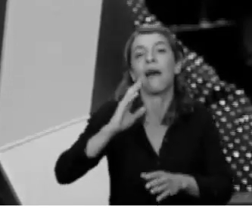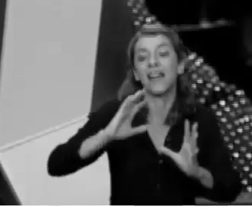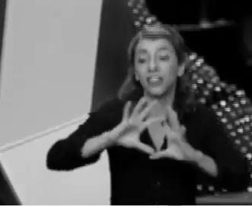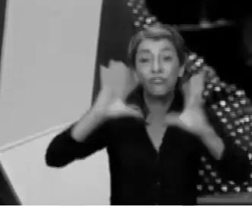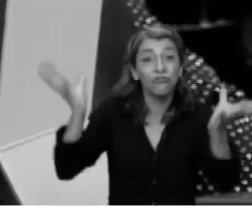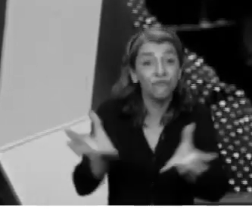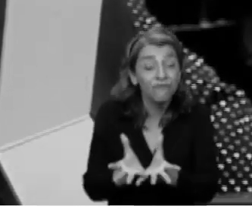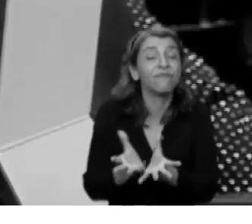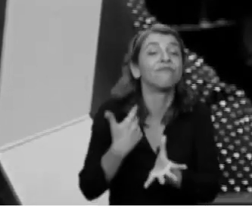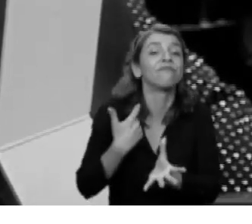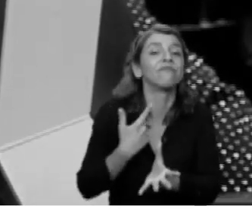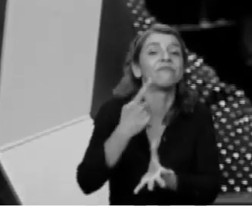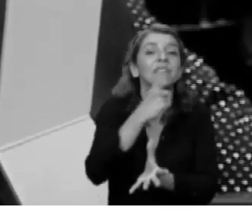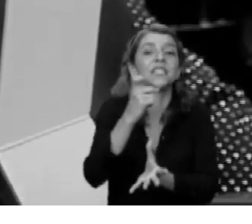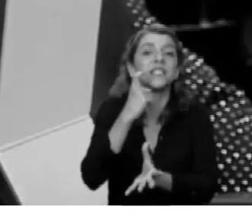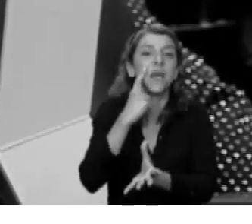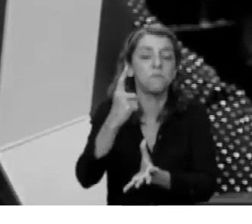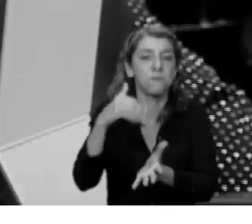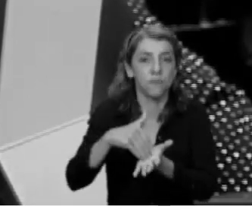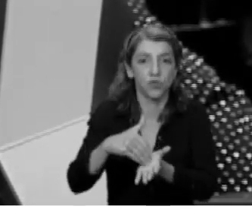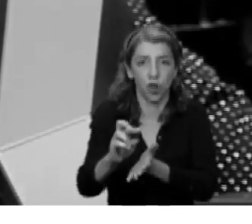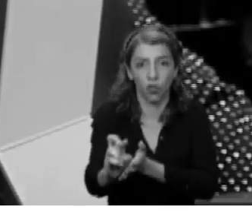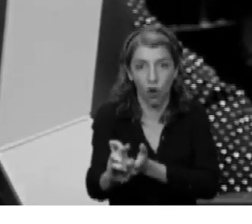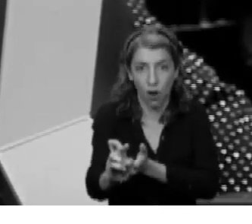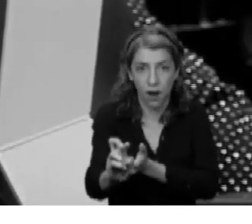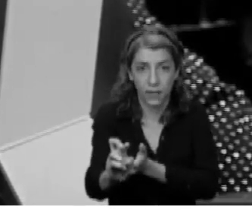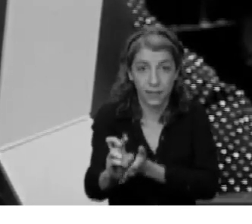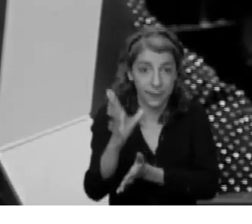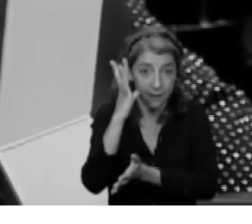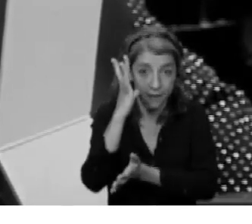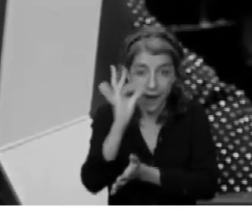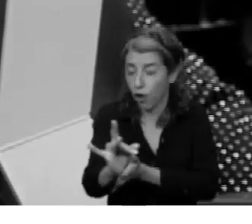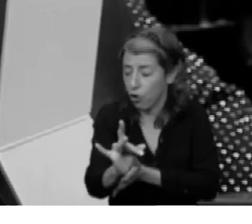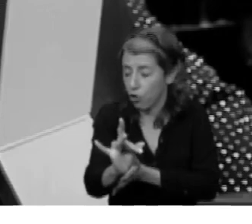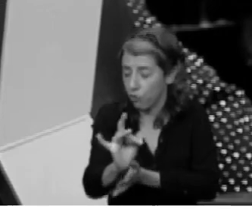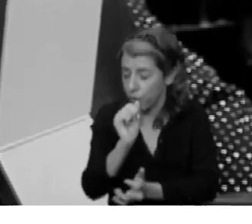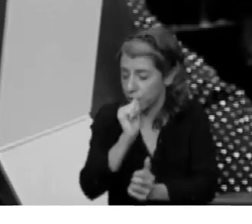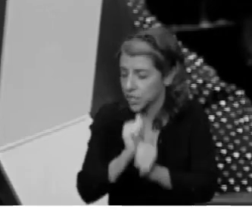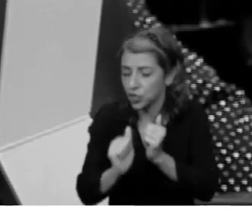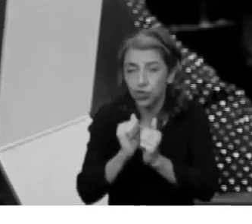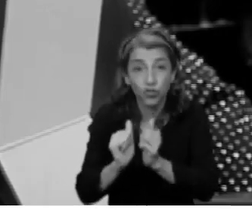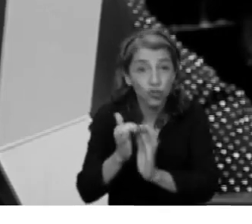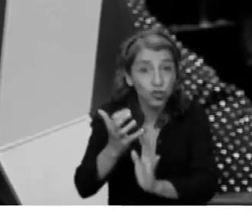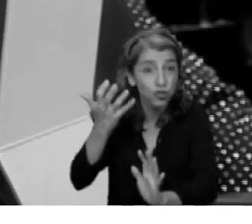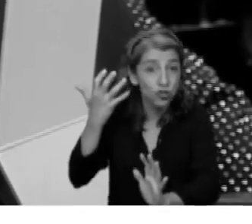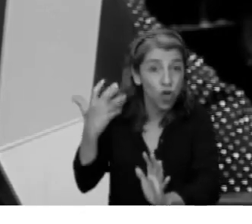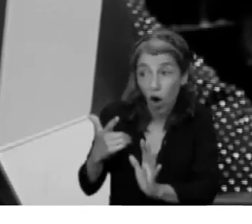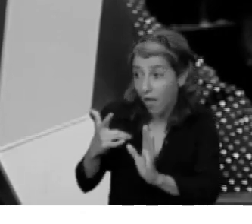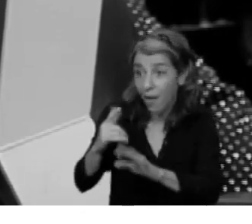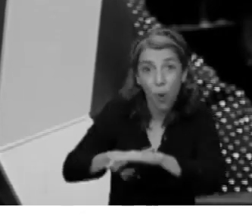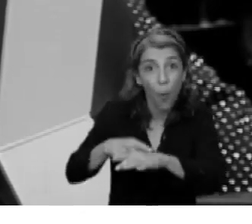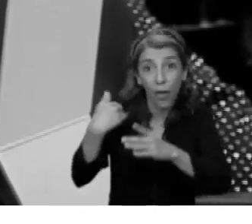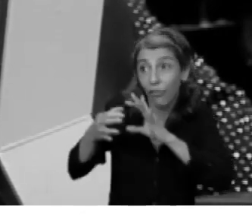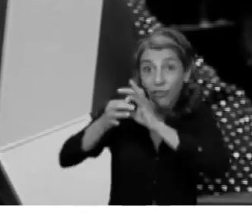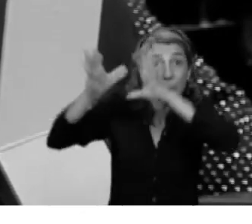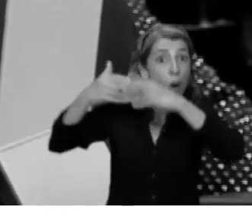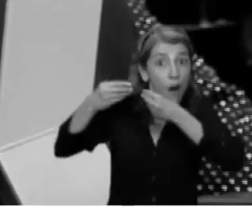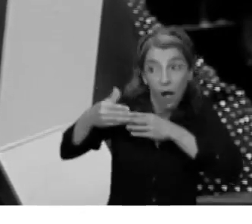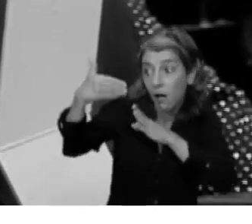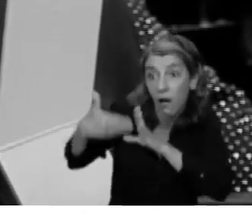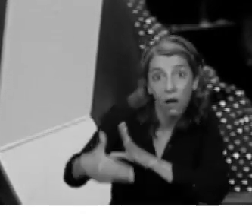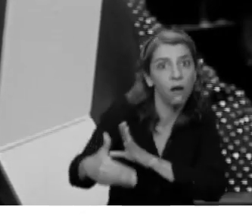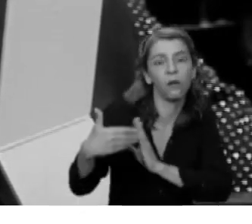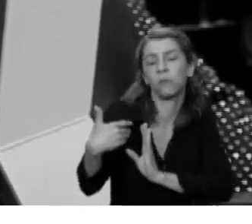de casi 100 mil millones de dólares, récord en la historia desde la restauración democrática. Nunca